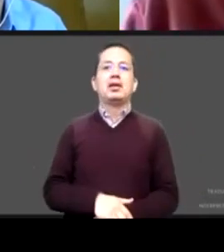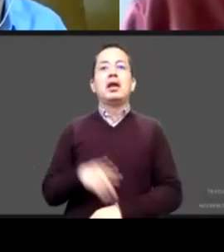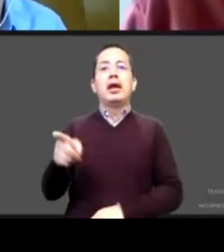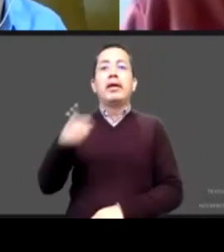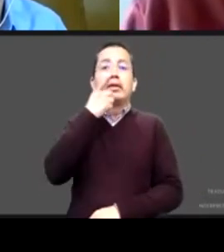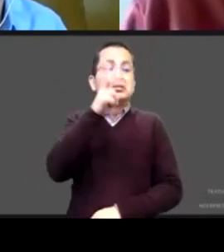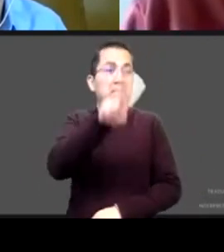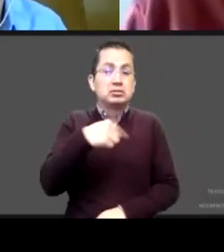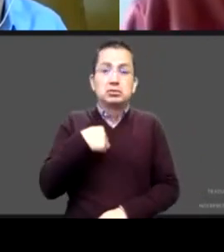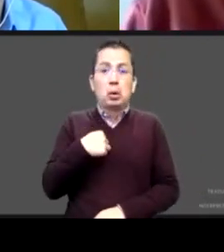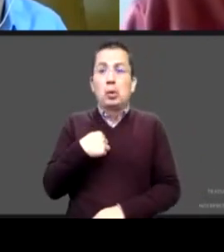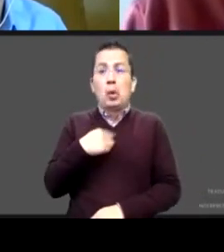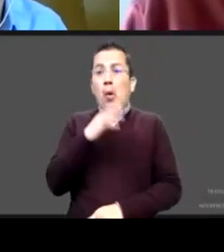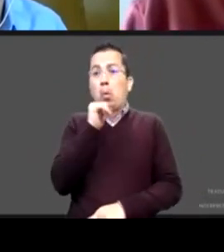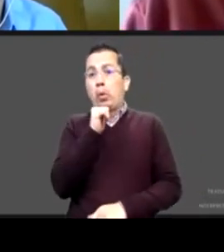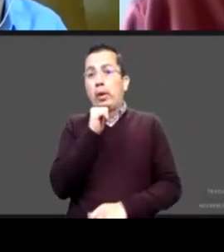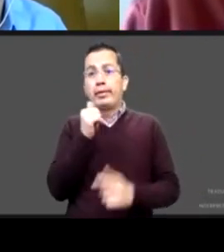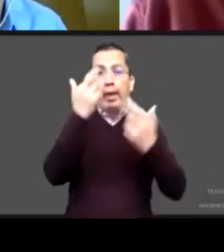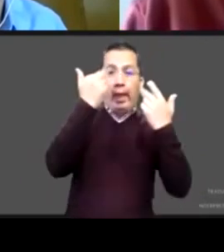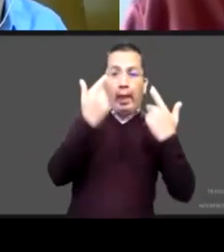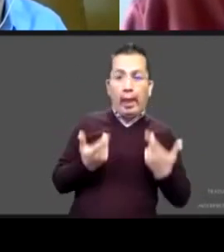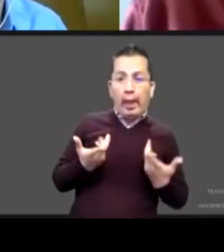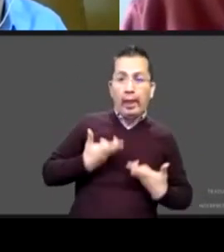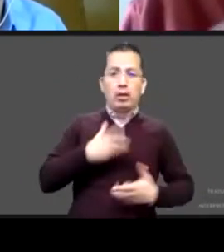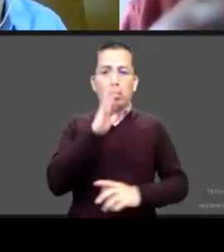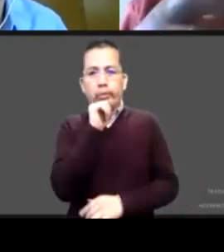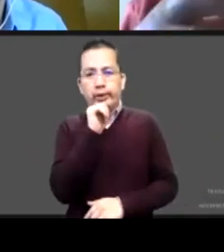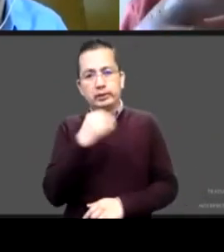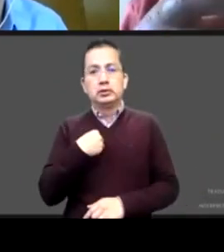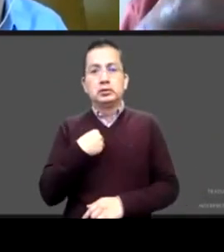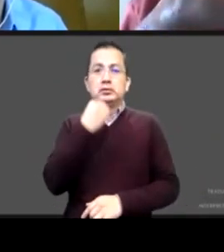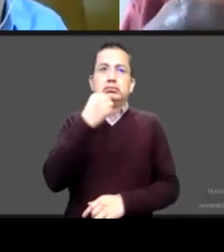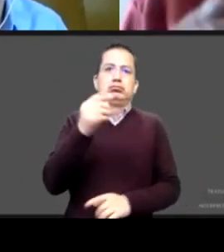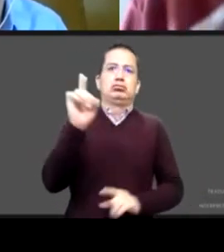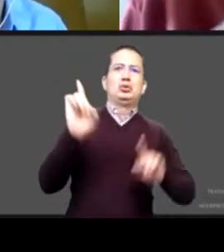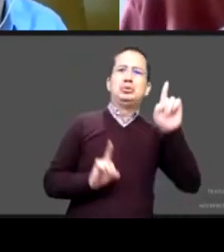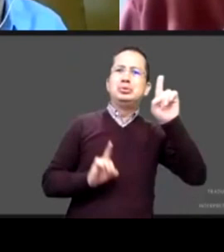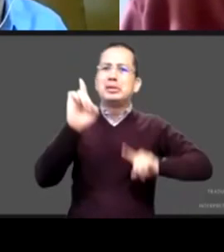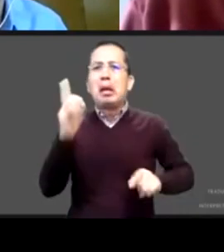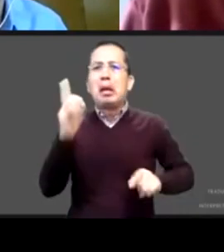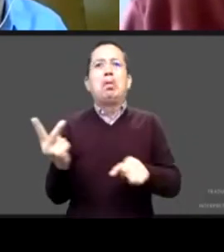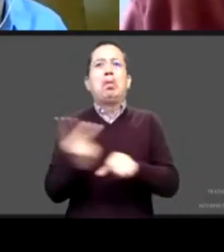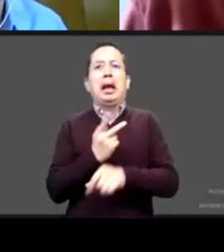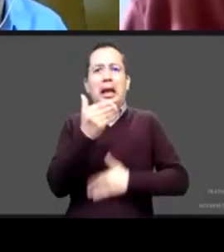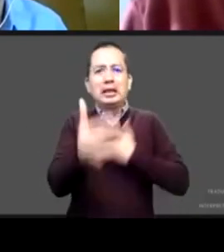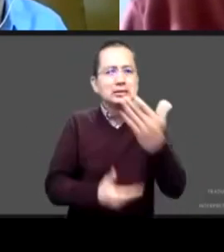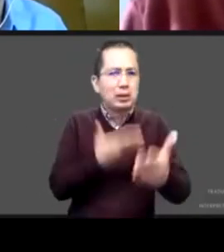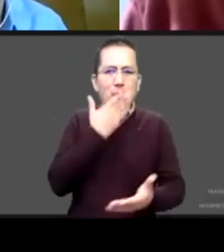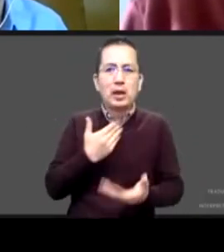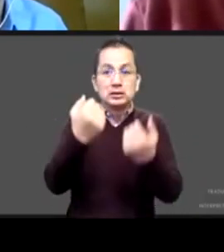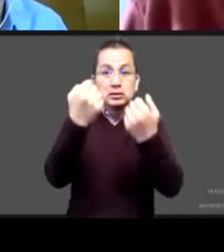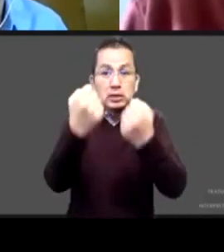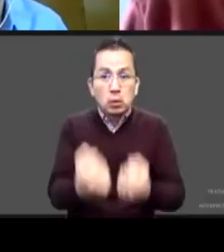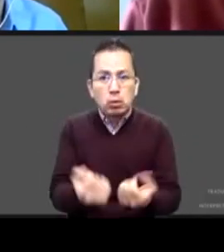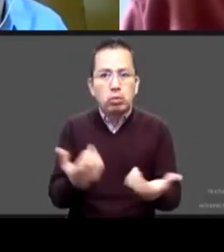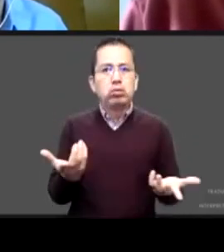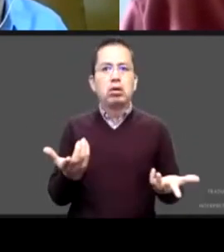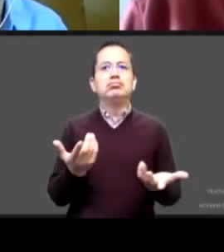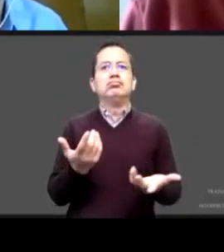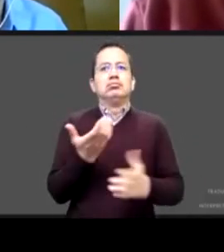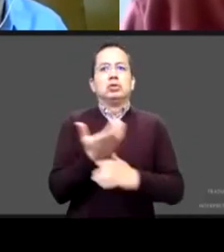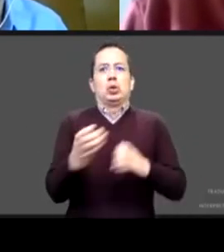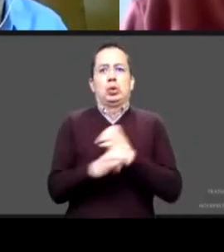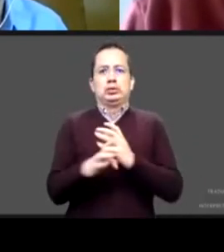incertidumbre, la situación de cambio, cómo todo esto ha estado afectando a nuestros niños, niñas,